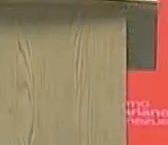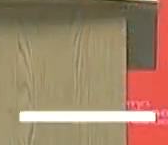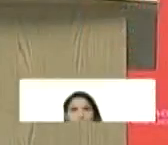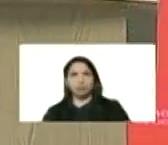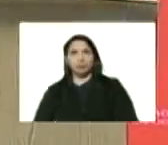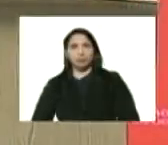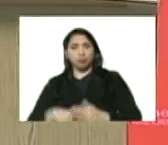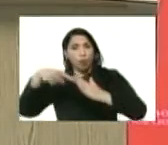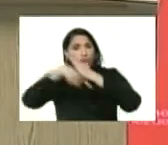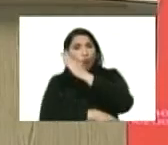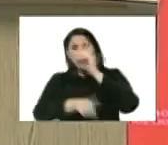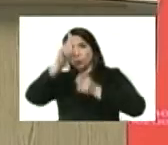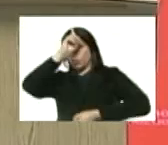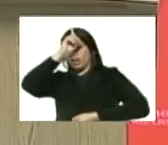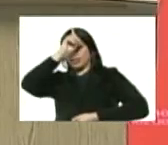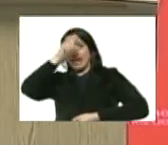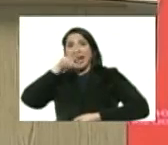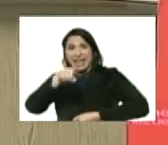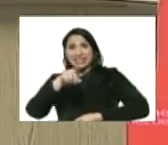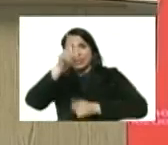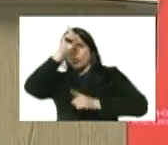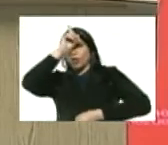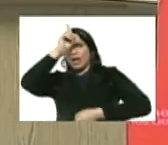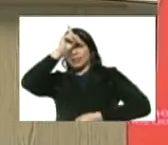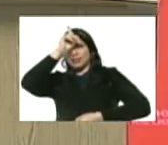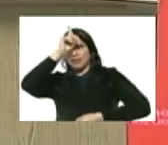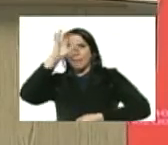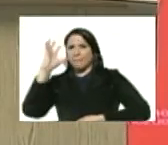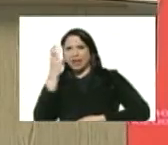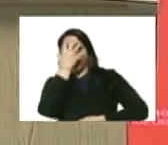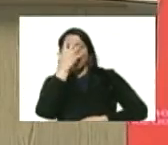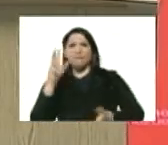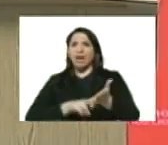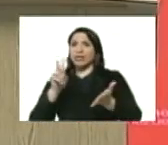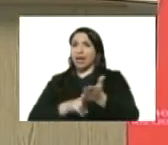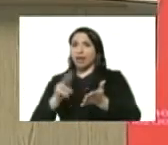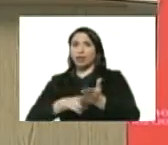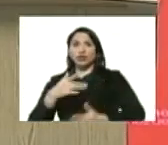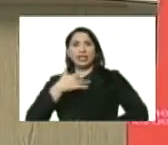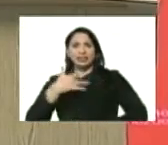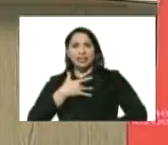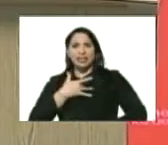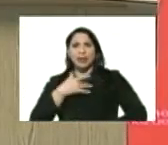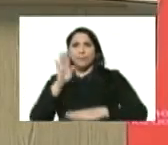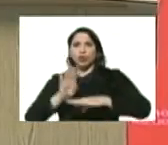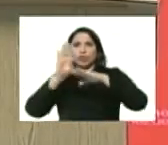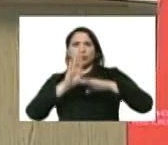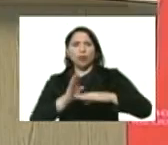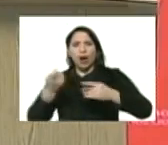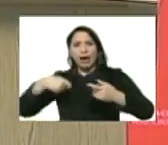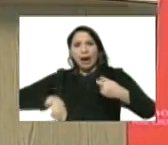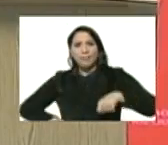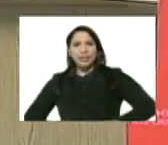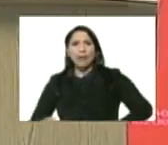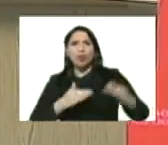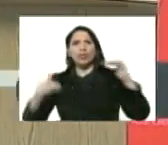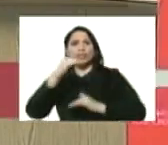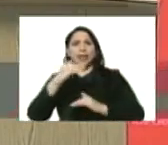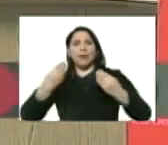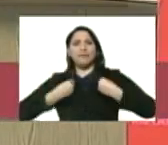ignorancia está enmascarando el verdadero sentir, que es la protección del capital por encima de las vidas de los